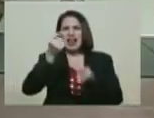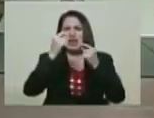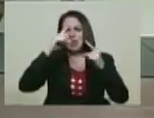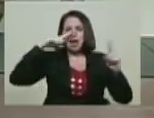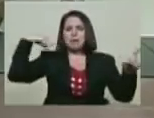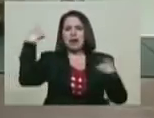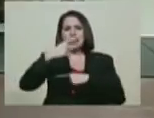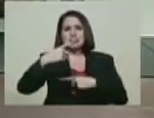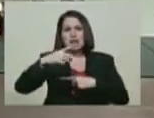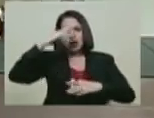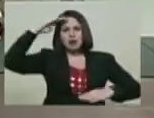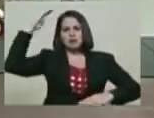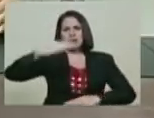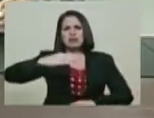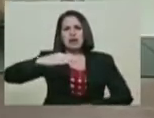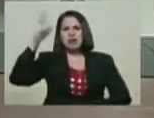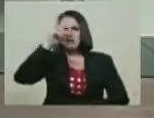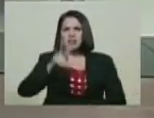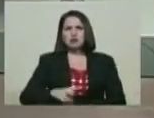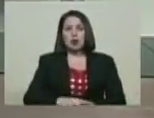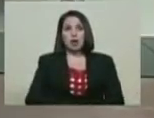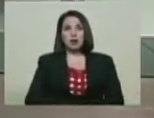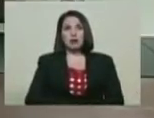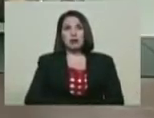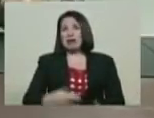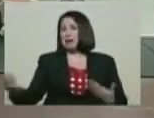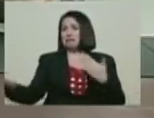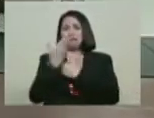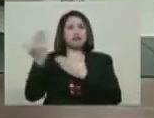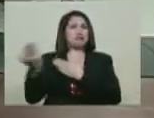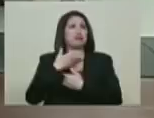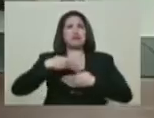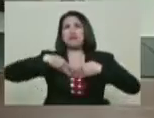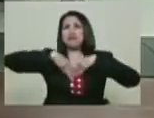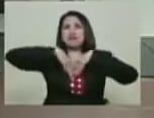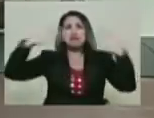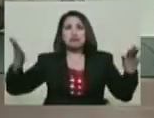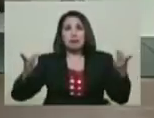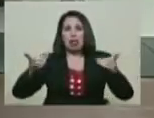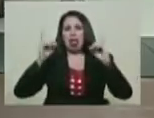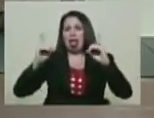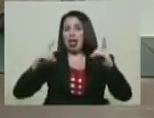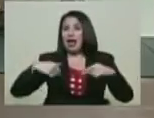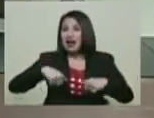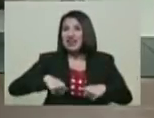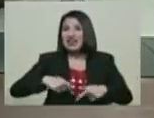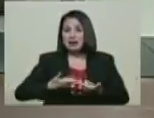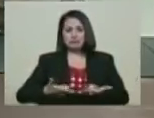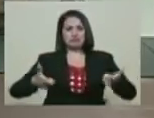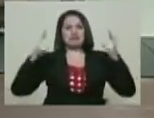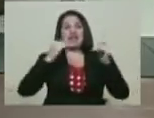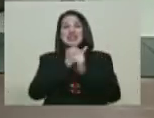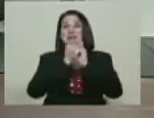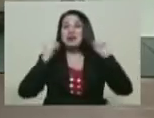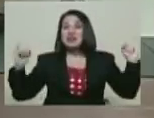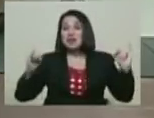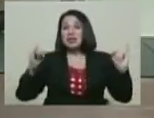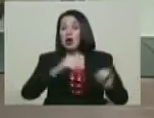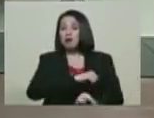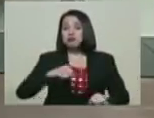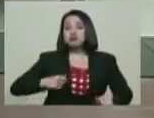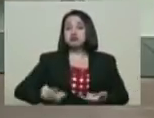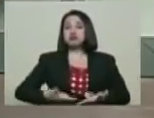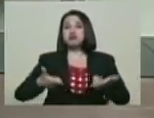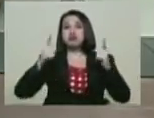amenaza a nuestra Fuerza Armada Nacional Bolivariana. Tomen las sanciones que le dé la gana. Aquí hay una fuerza digna, independiente, soberana,